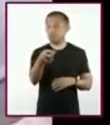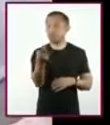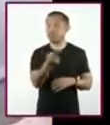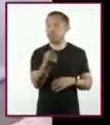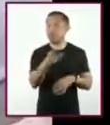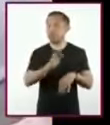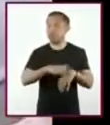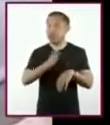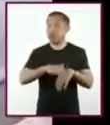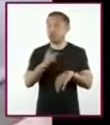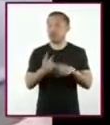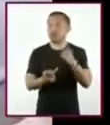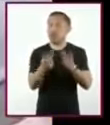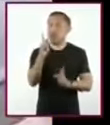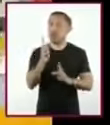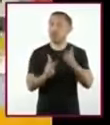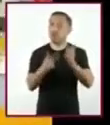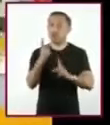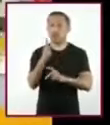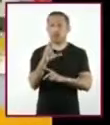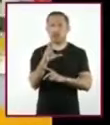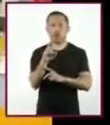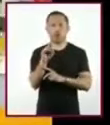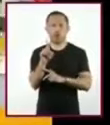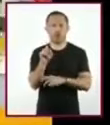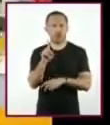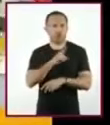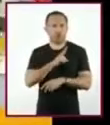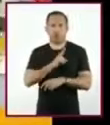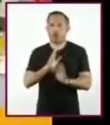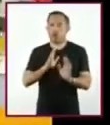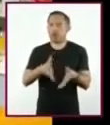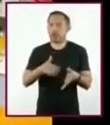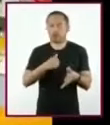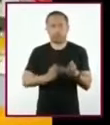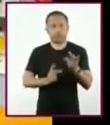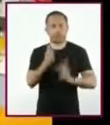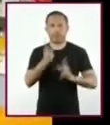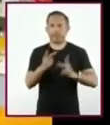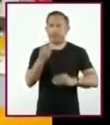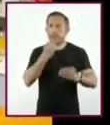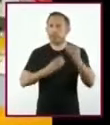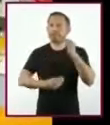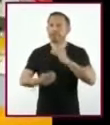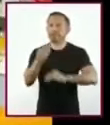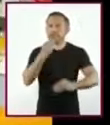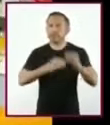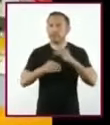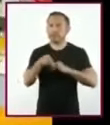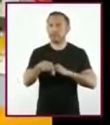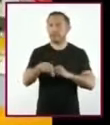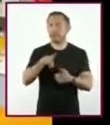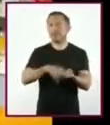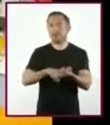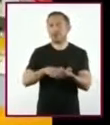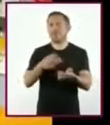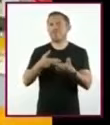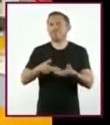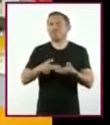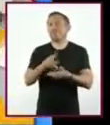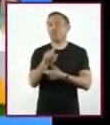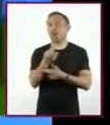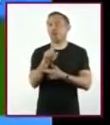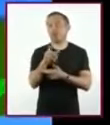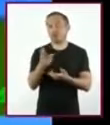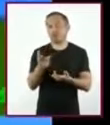más vegetales en crudo y vegetales que contengan mucha concentración de líquido en lo posible. Lechugas en un